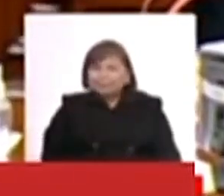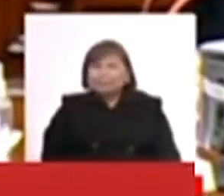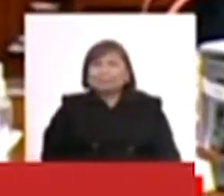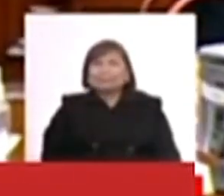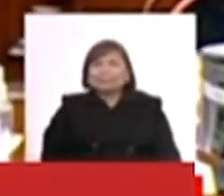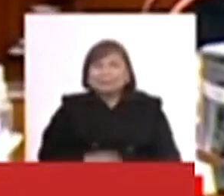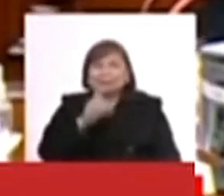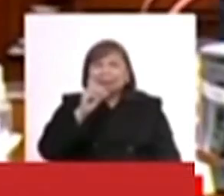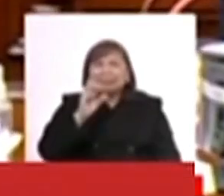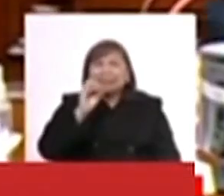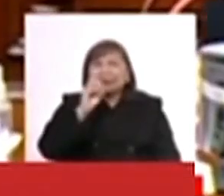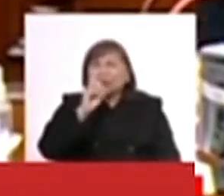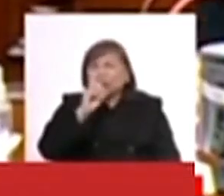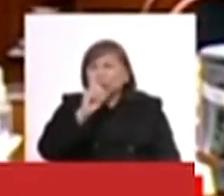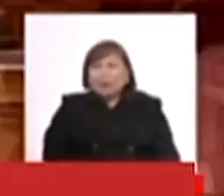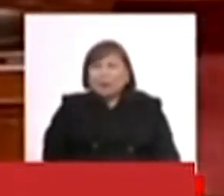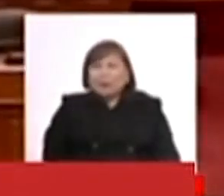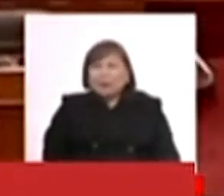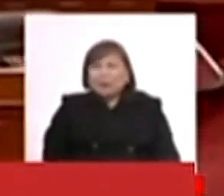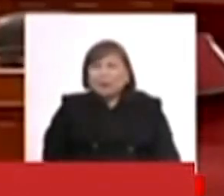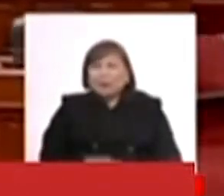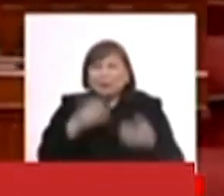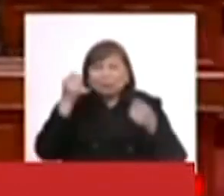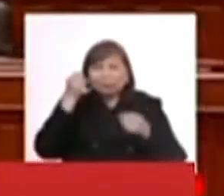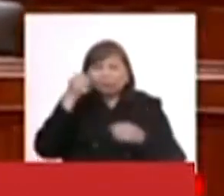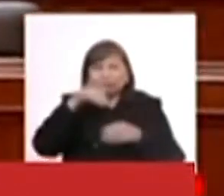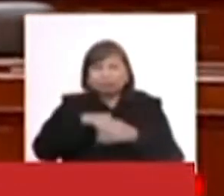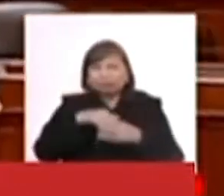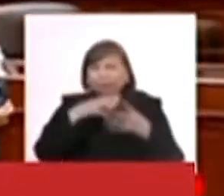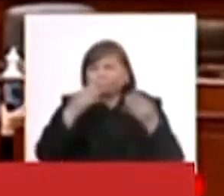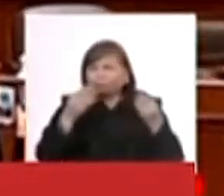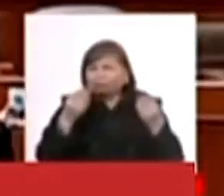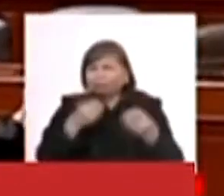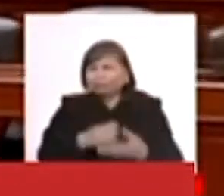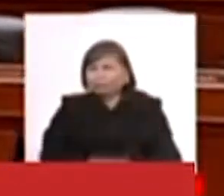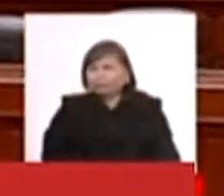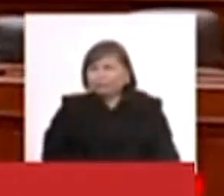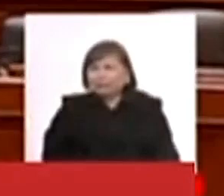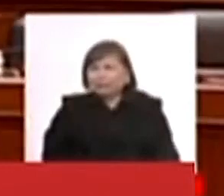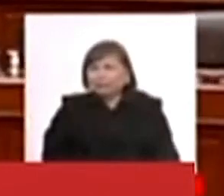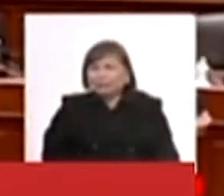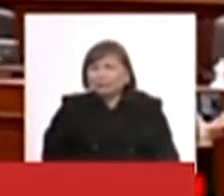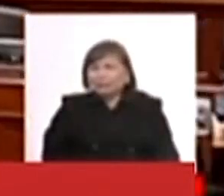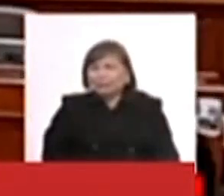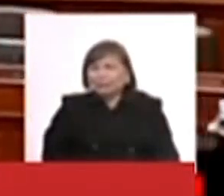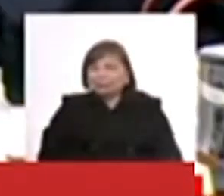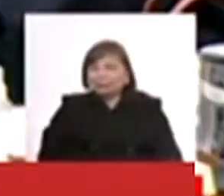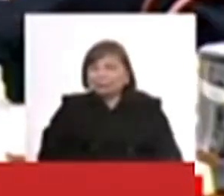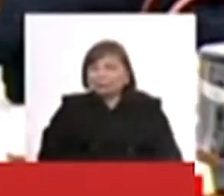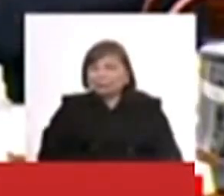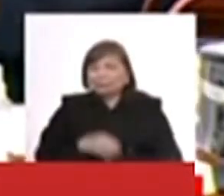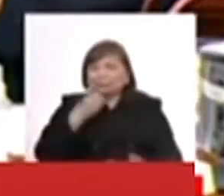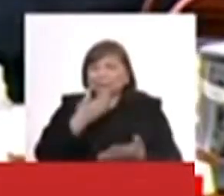Castillo. Esto poco después de que anunciara la disolución del Congreso y la instauración de un gobierno de emergencia